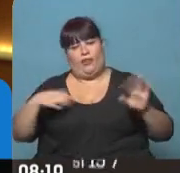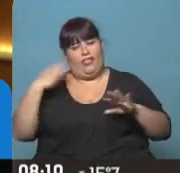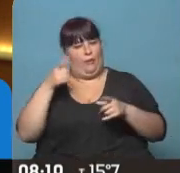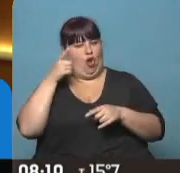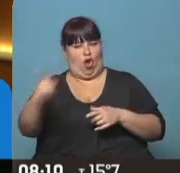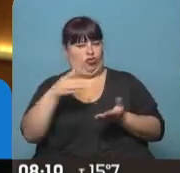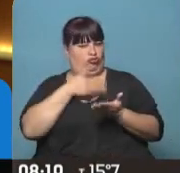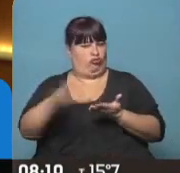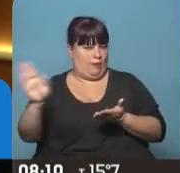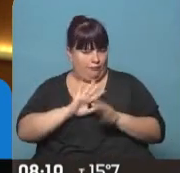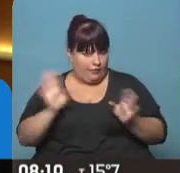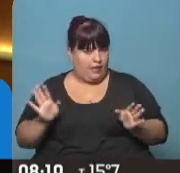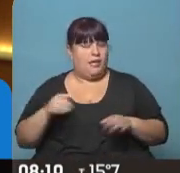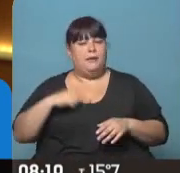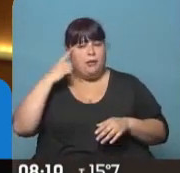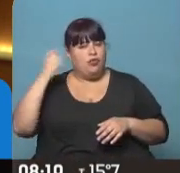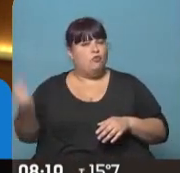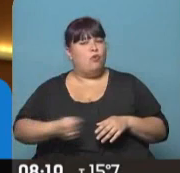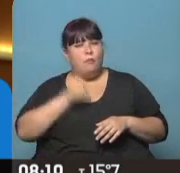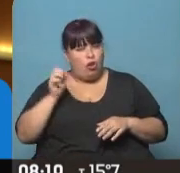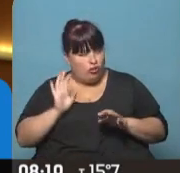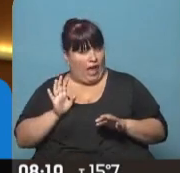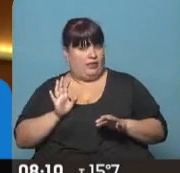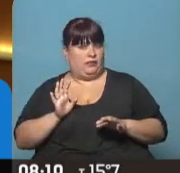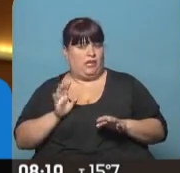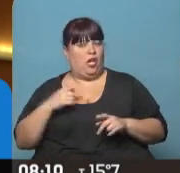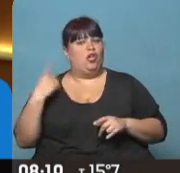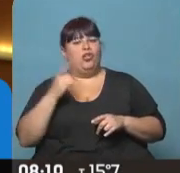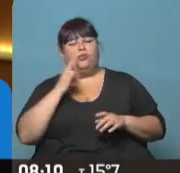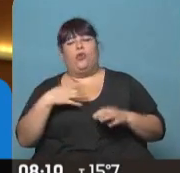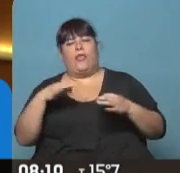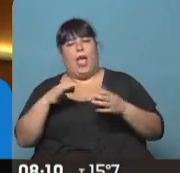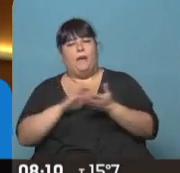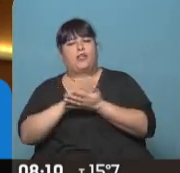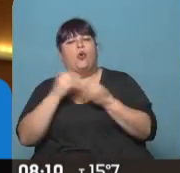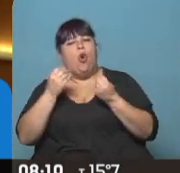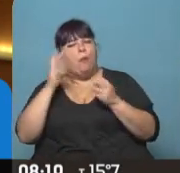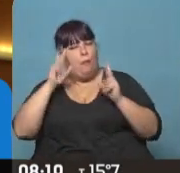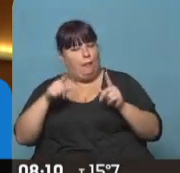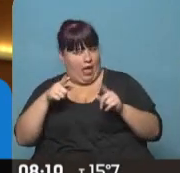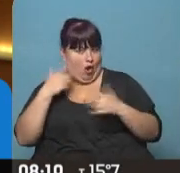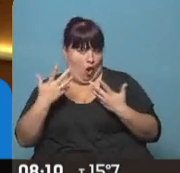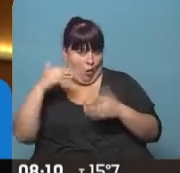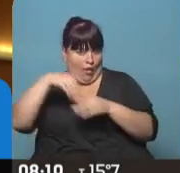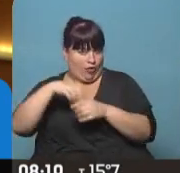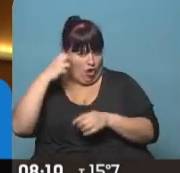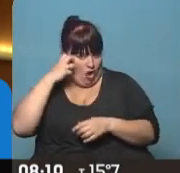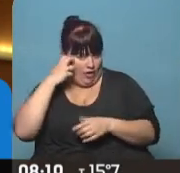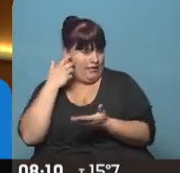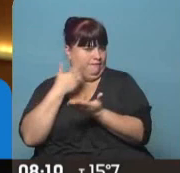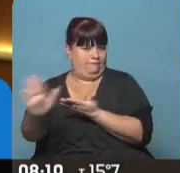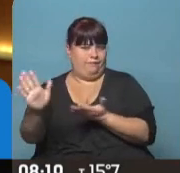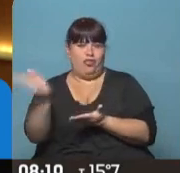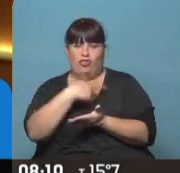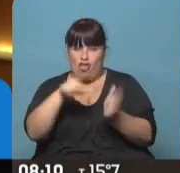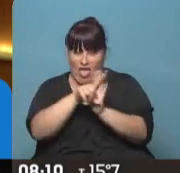que rechazarlo de plano y nos parece fundamental desenvolver no solo la posición que vamos a tener obviamente en el Congreso Nacional de rechazo